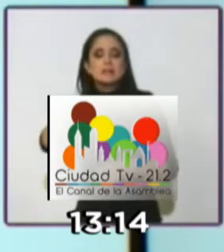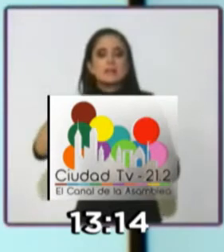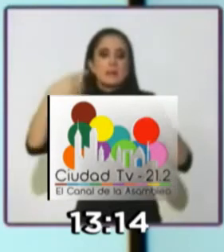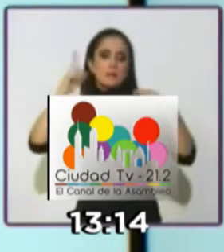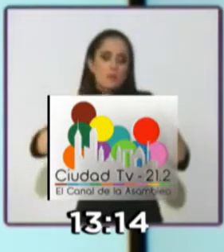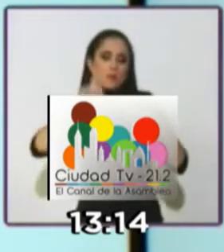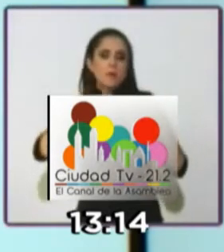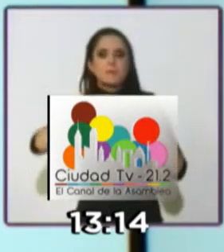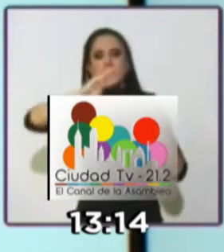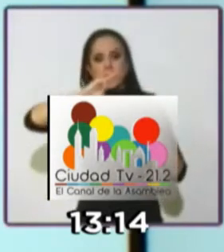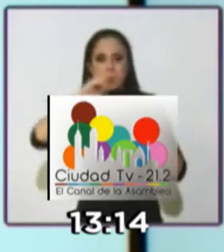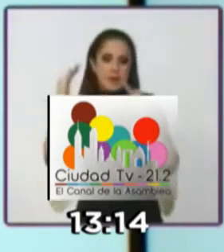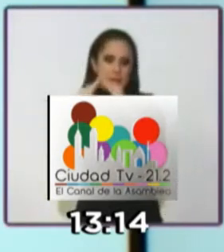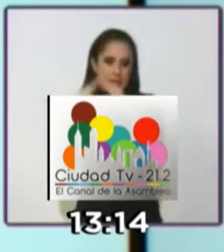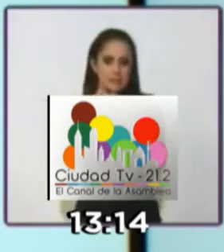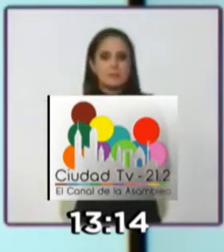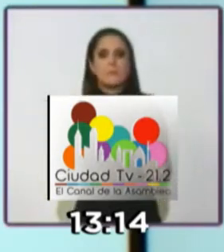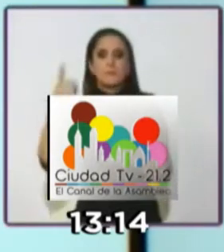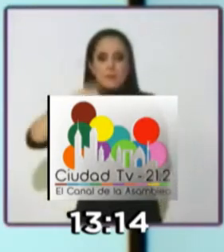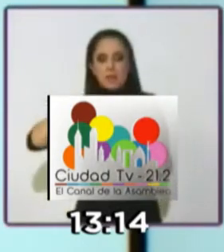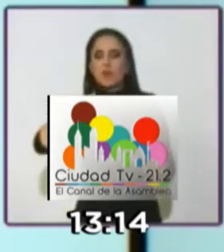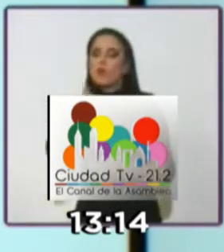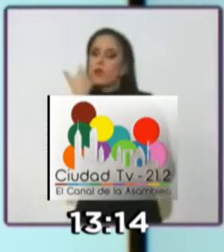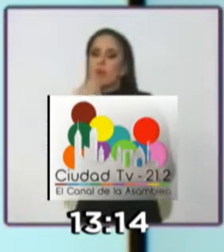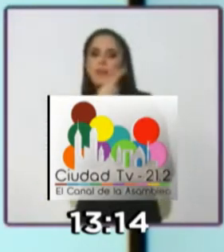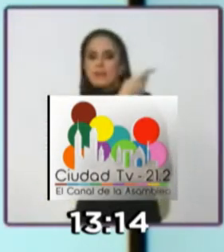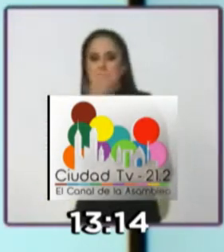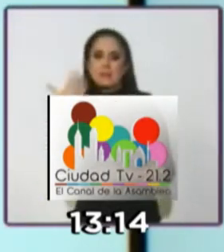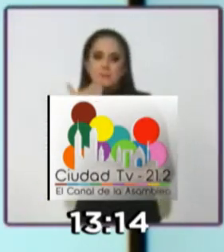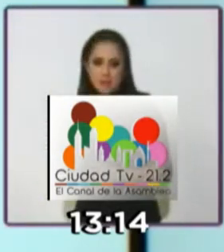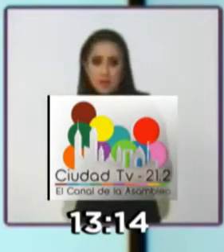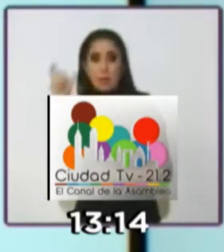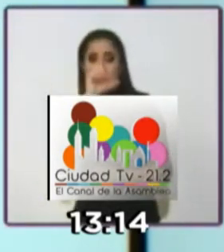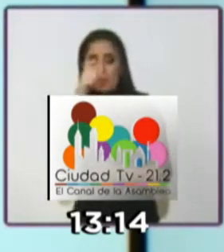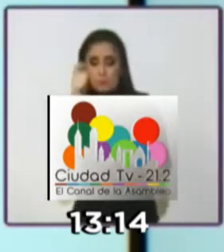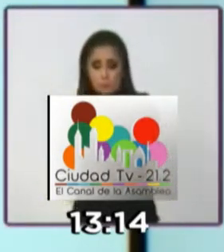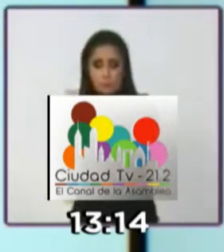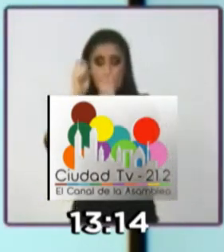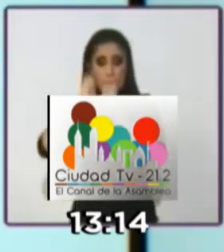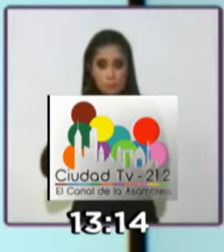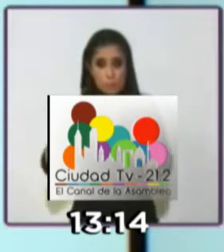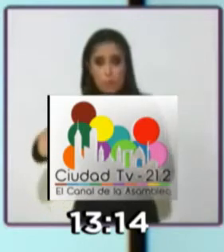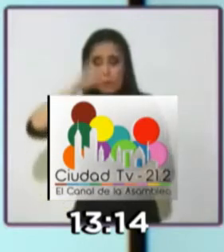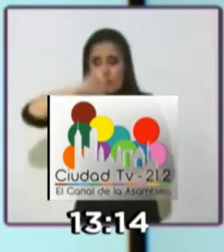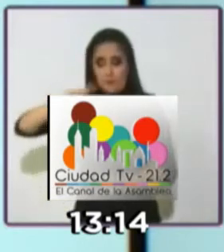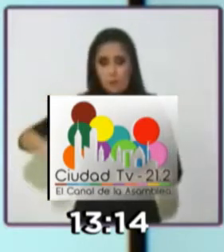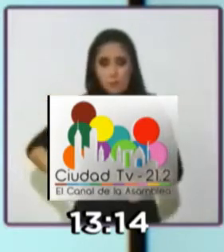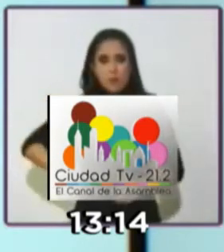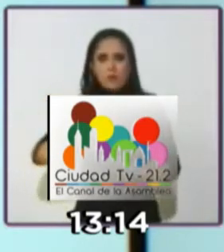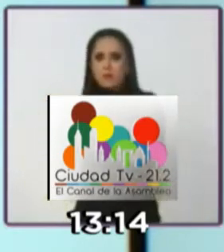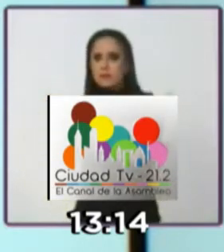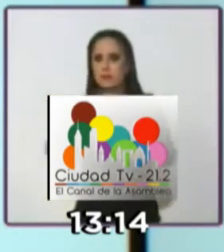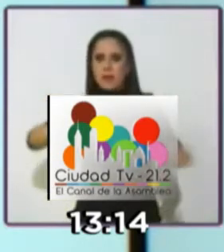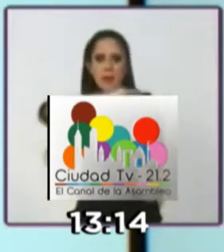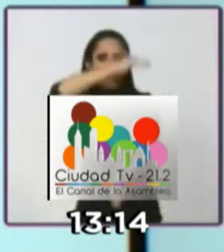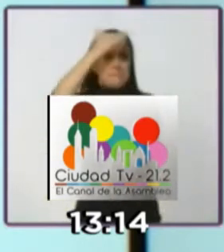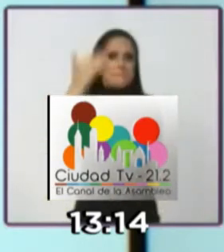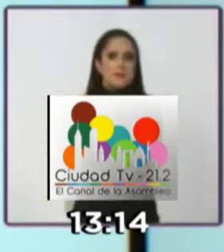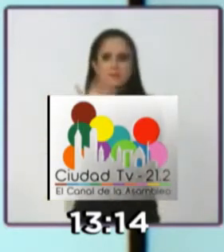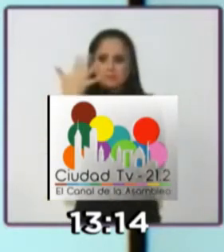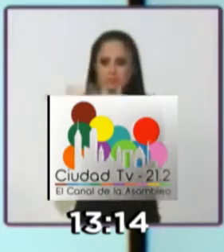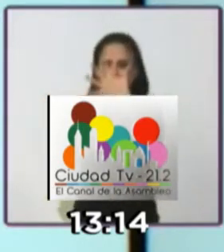dirigió una de sus principales propuestas. Cuando yo llegue al gobierno, se va a acabar la violencia del